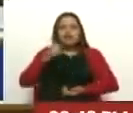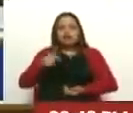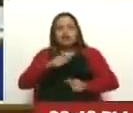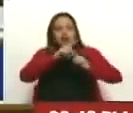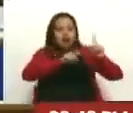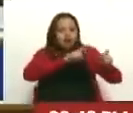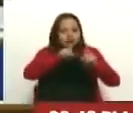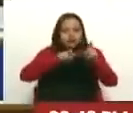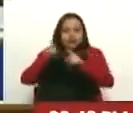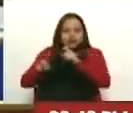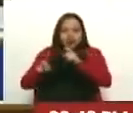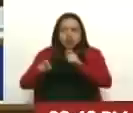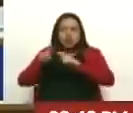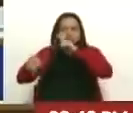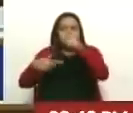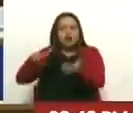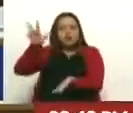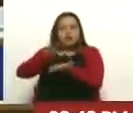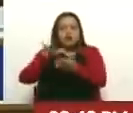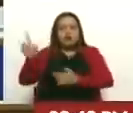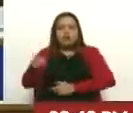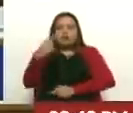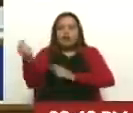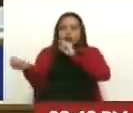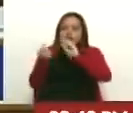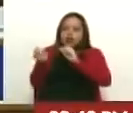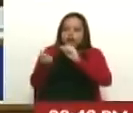consulta, luego de aprobada en primera discusión,